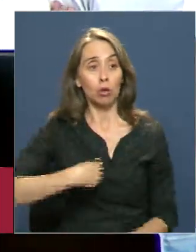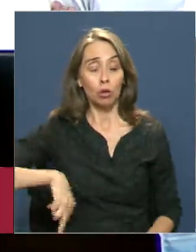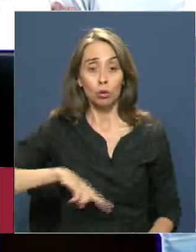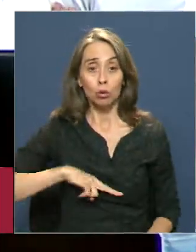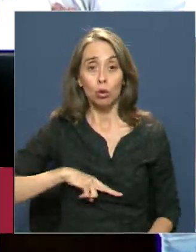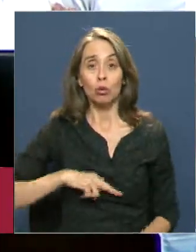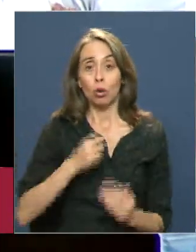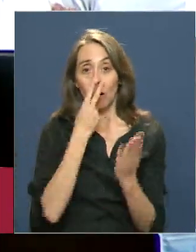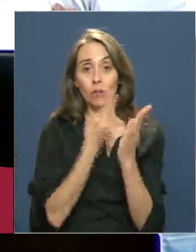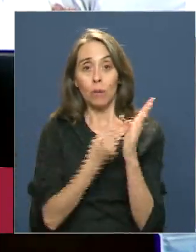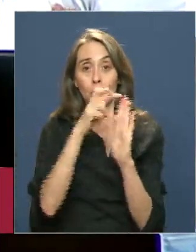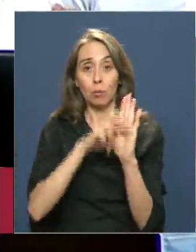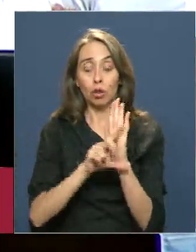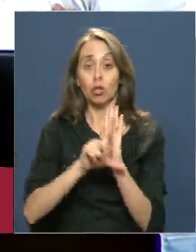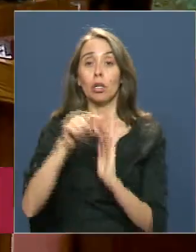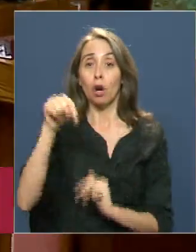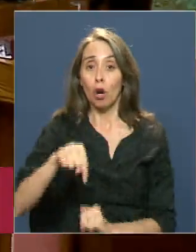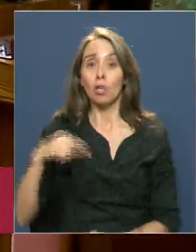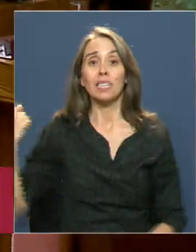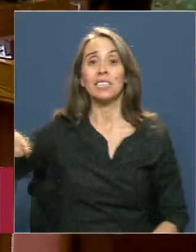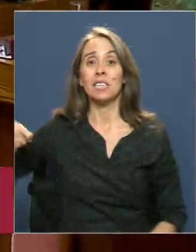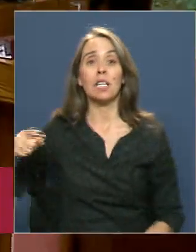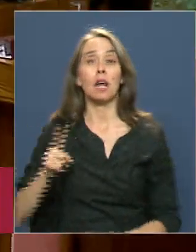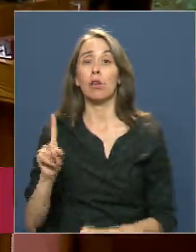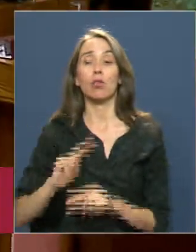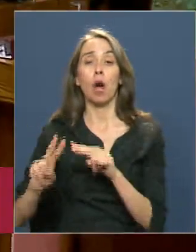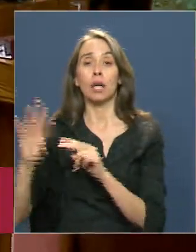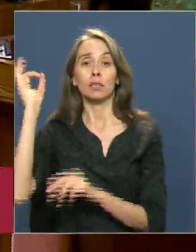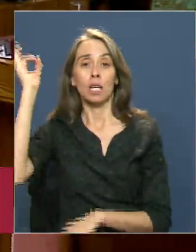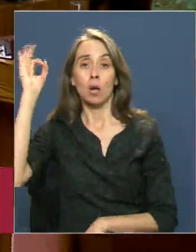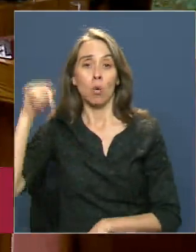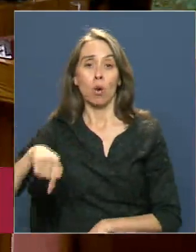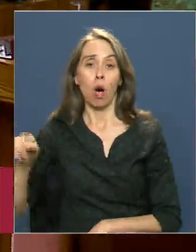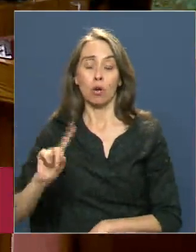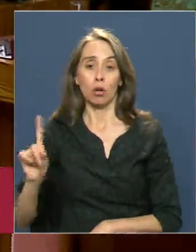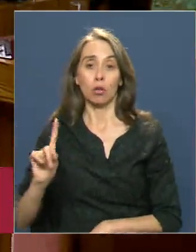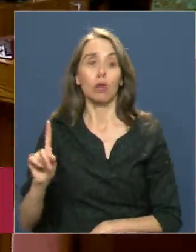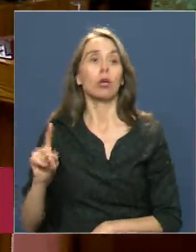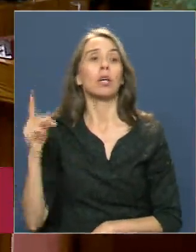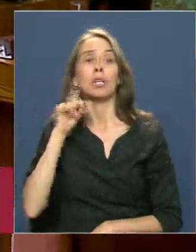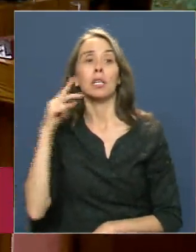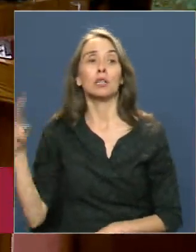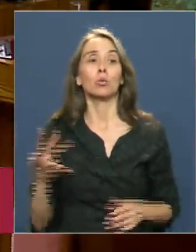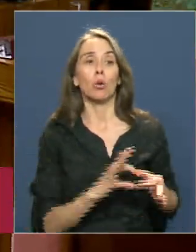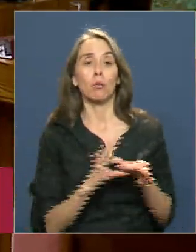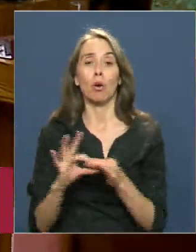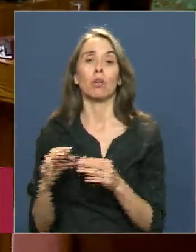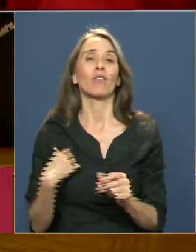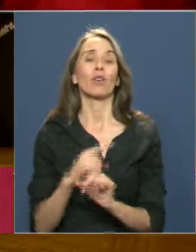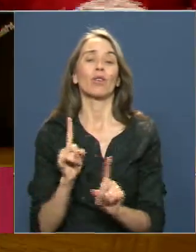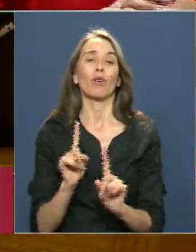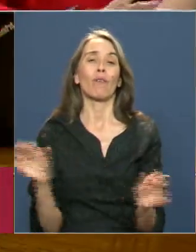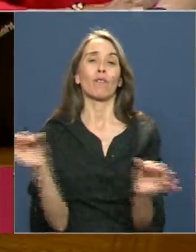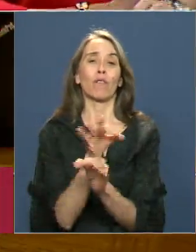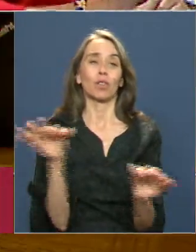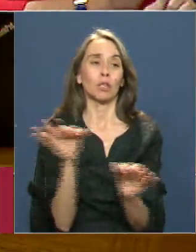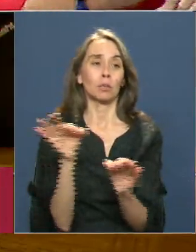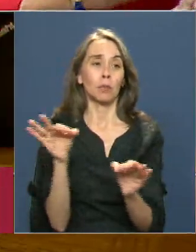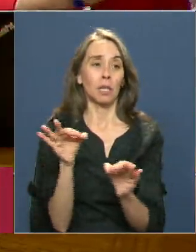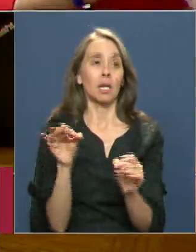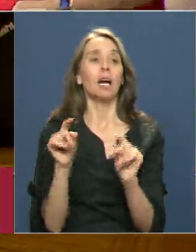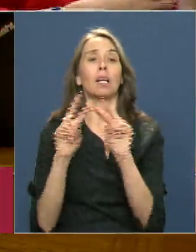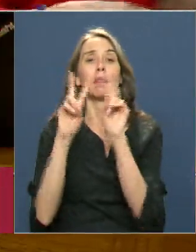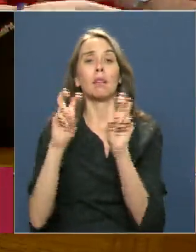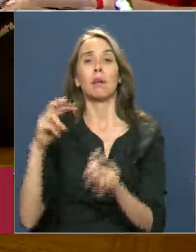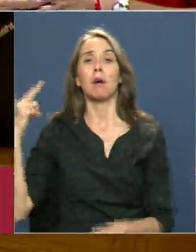lo podamos ver hoy día? En este momento el Senado no está sesionando porque tenían sus razones. No la voy a explicar en canal abierto, es un tema